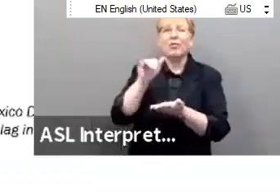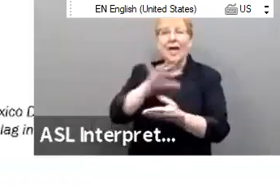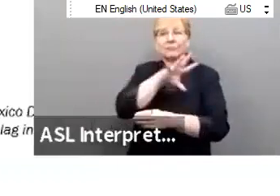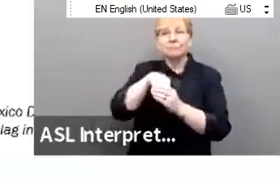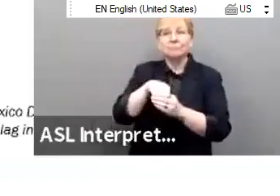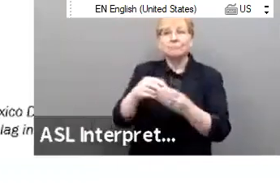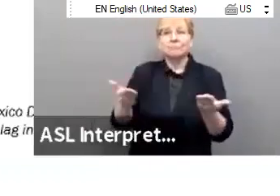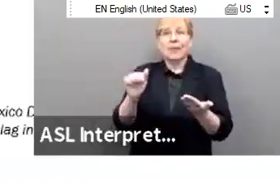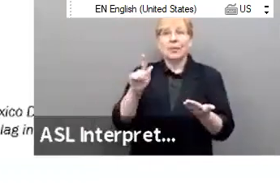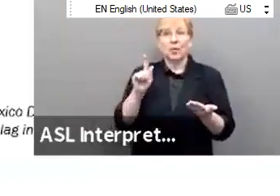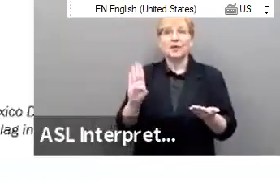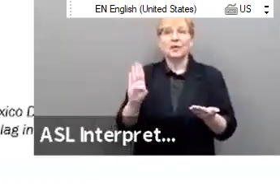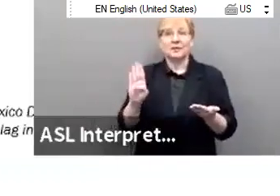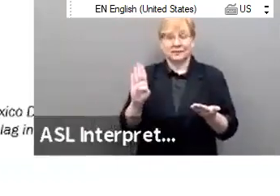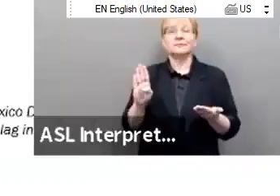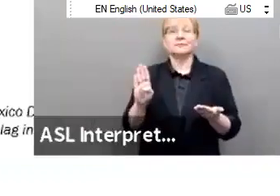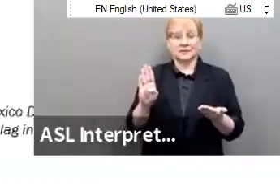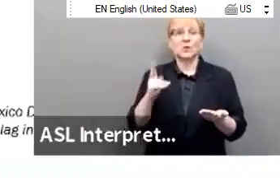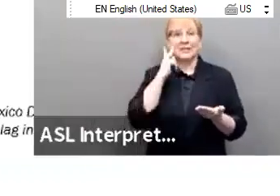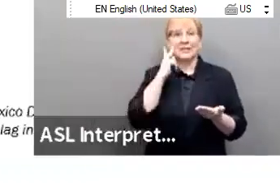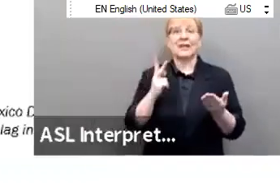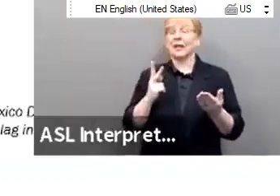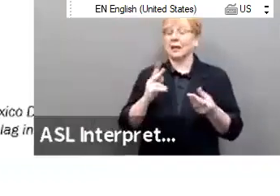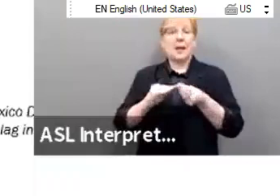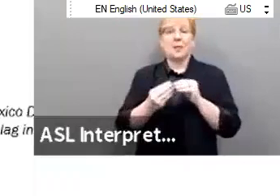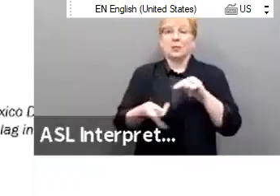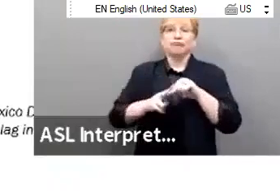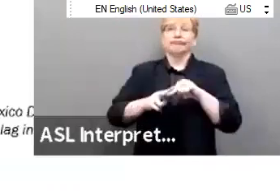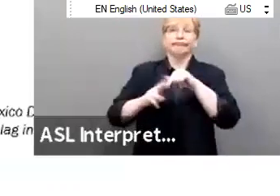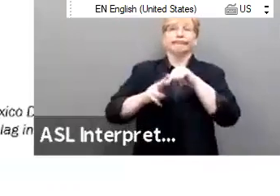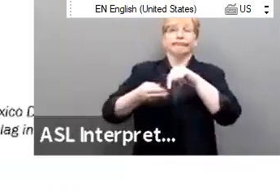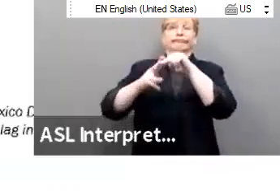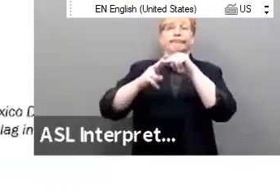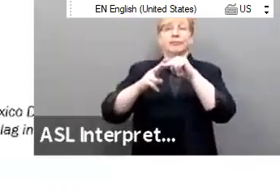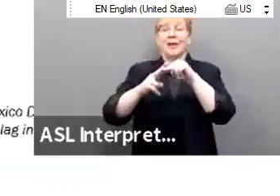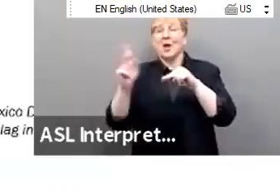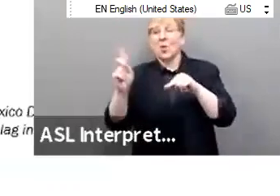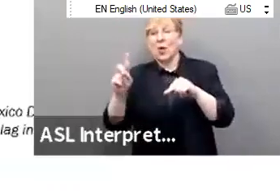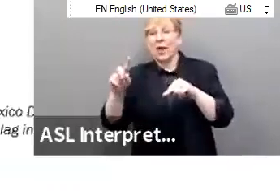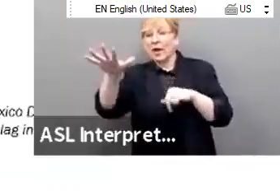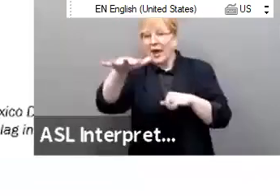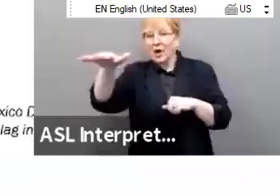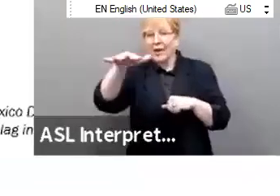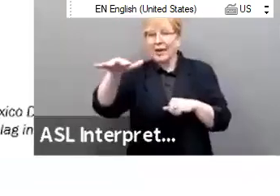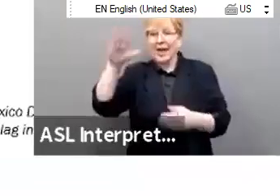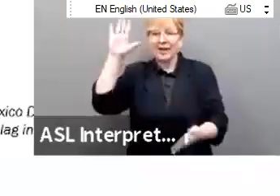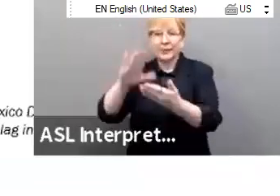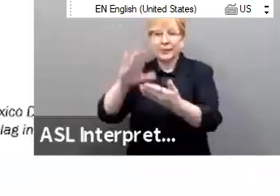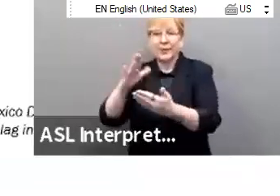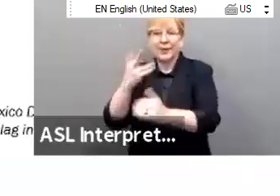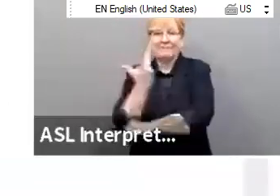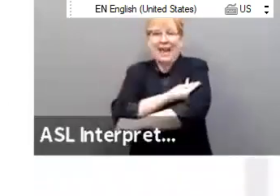es que la parte sur o sureste de Nuevo México es la que tiene más casos positivos